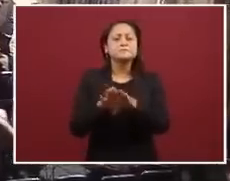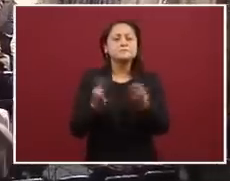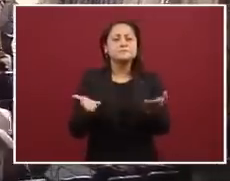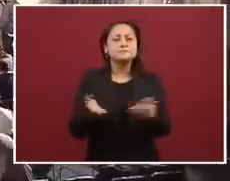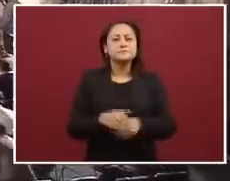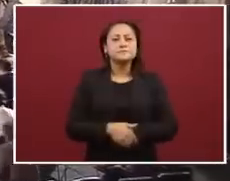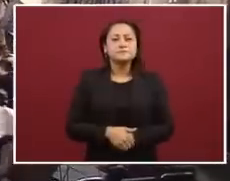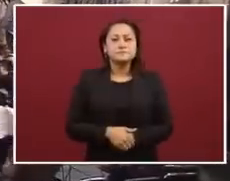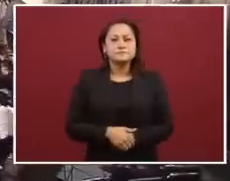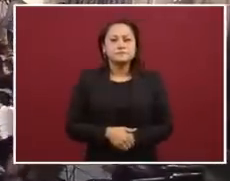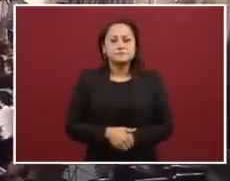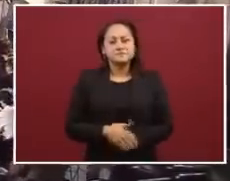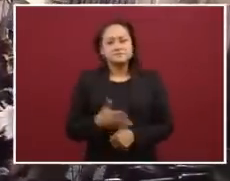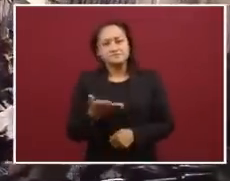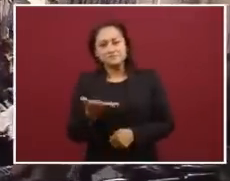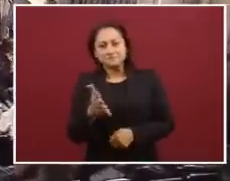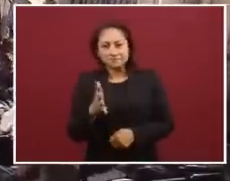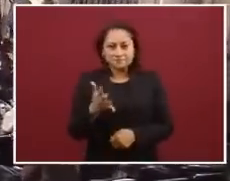Dos que tres.